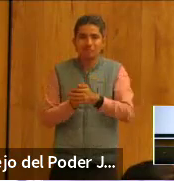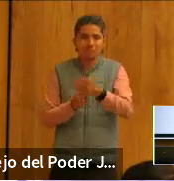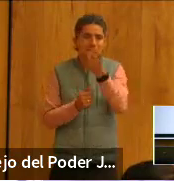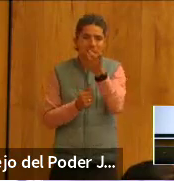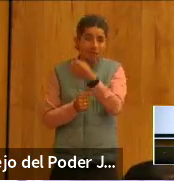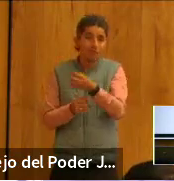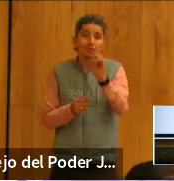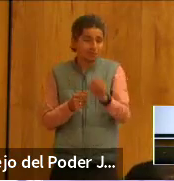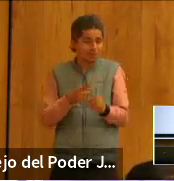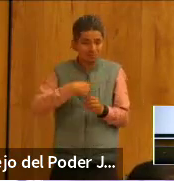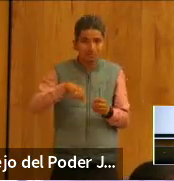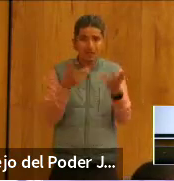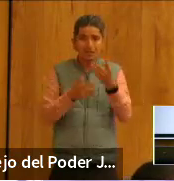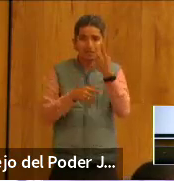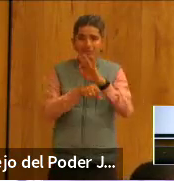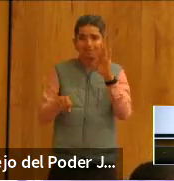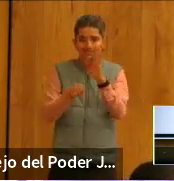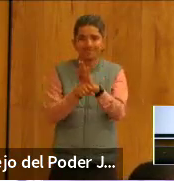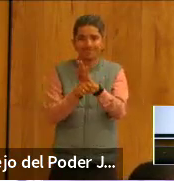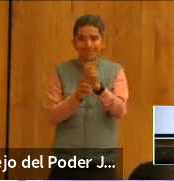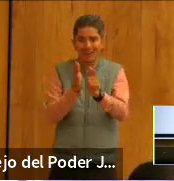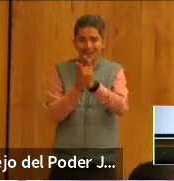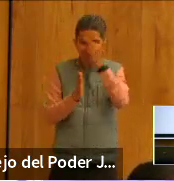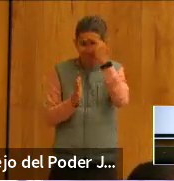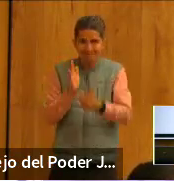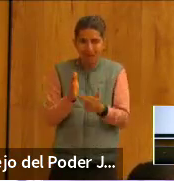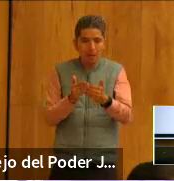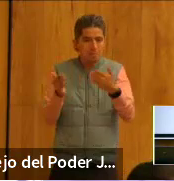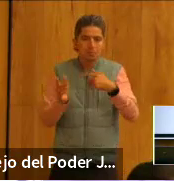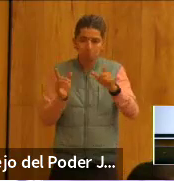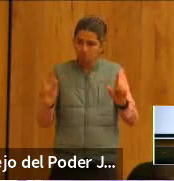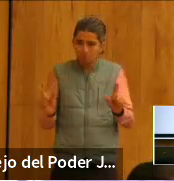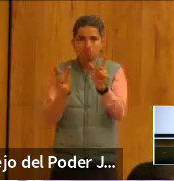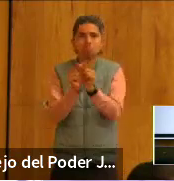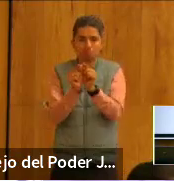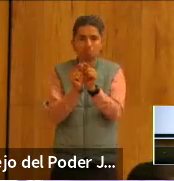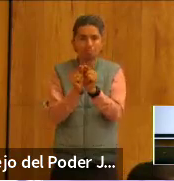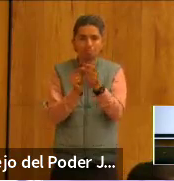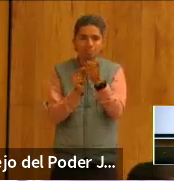pues tenemos esa obligación de prevenir el delito. Hasta ahí me voy a quedar con esta